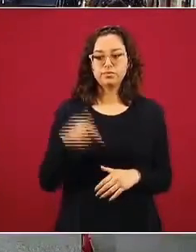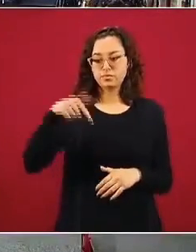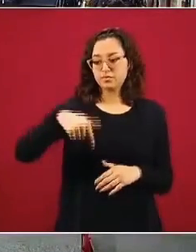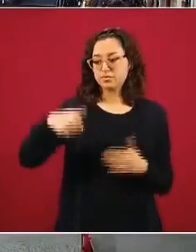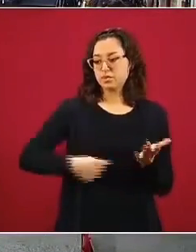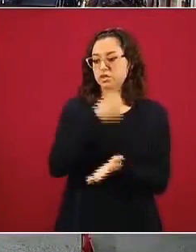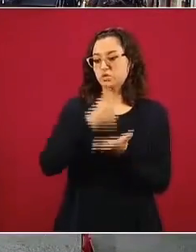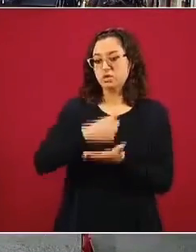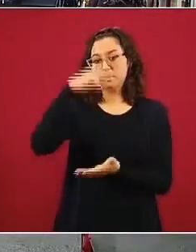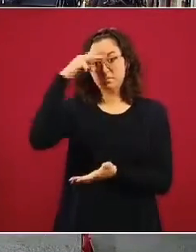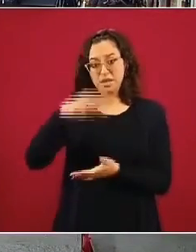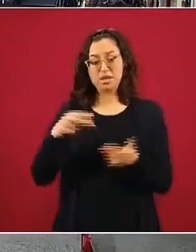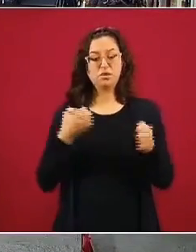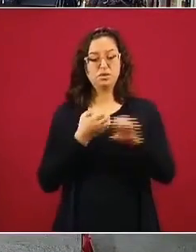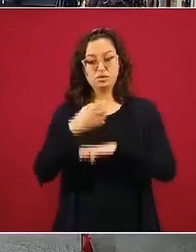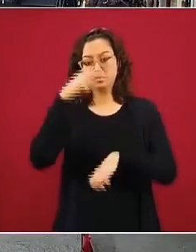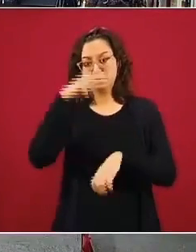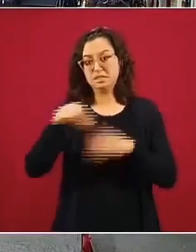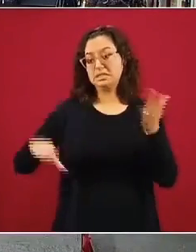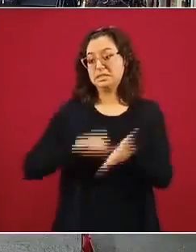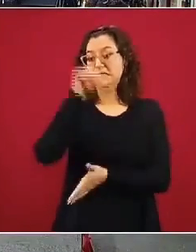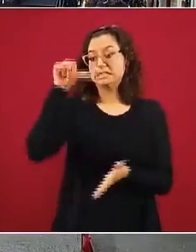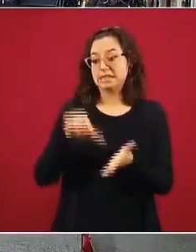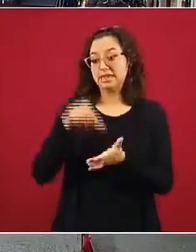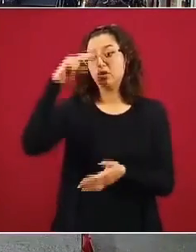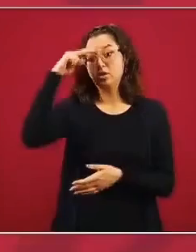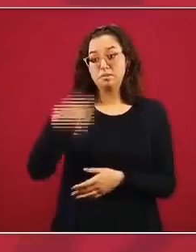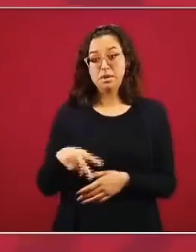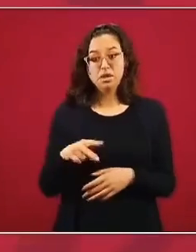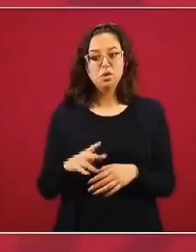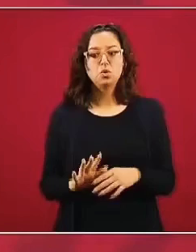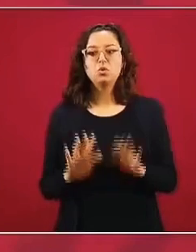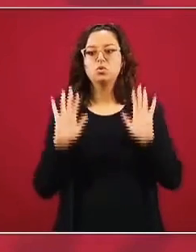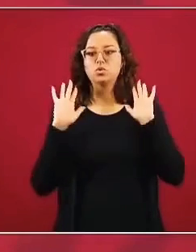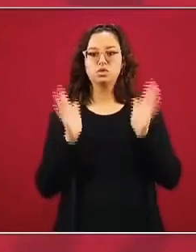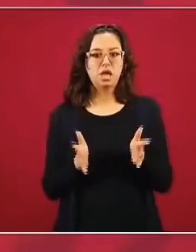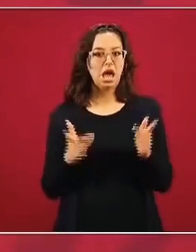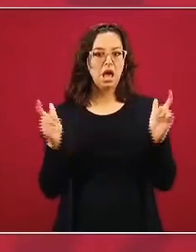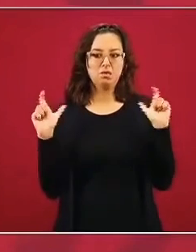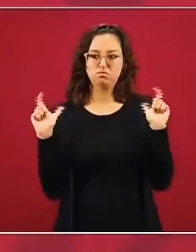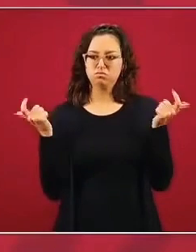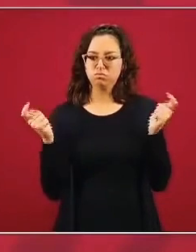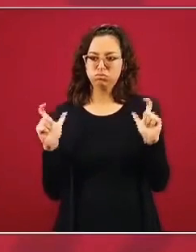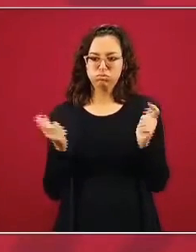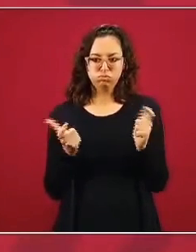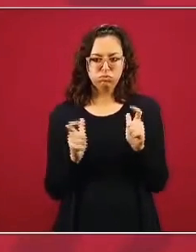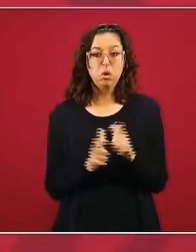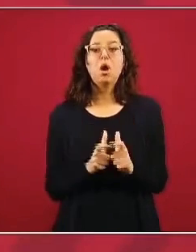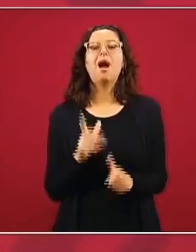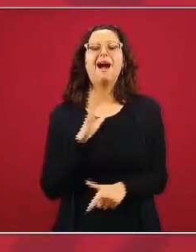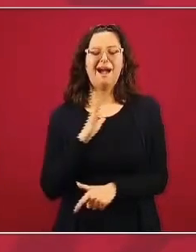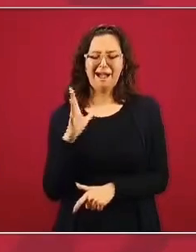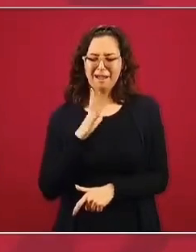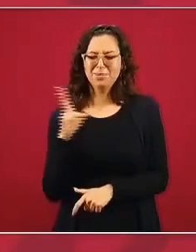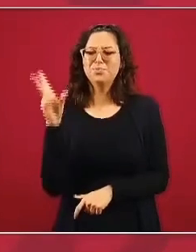en el Valle de México es notoria la disminución, se puede probar.